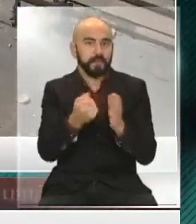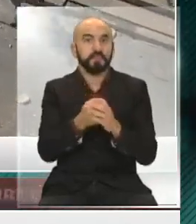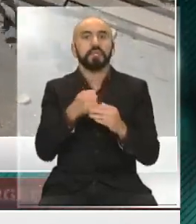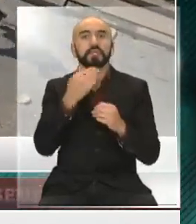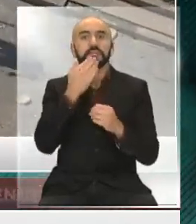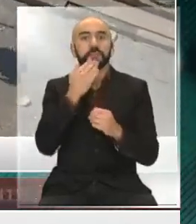día vamos a todos